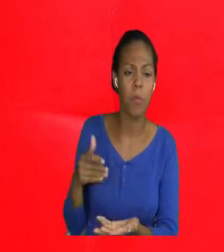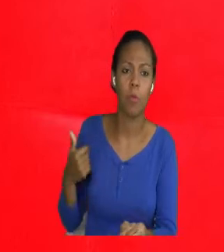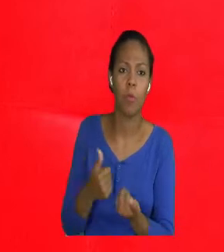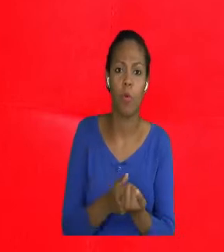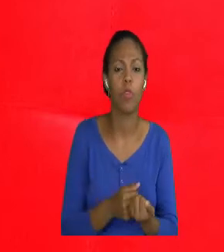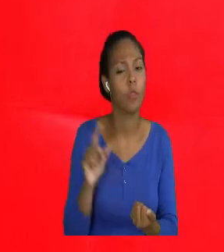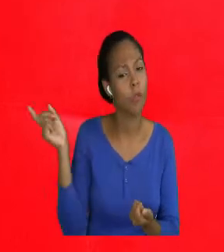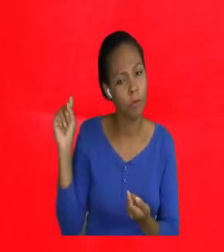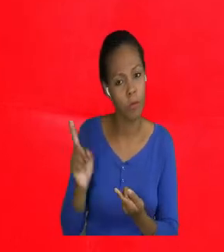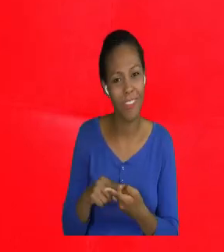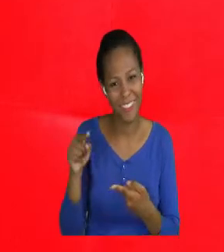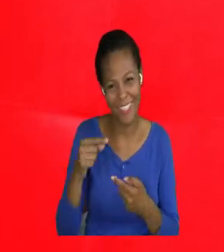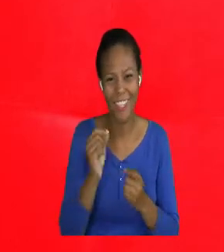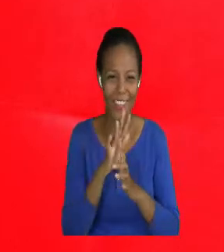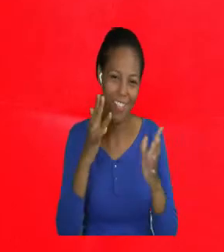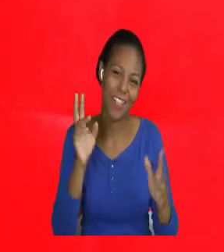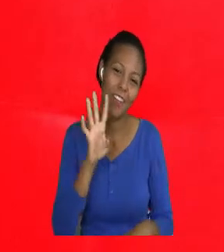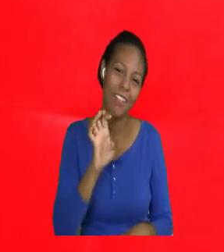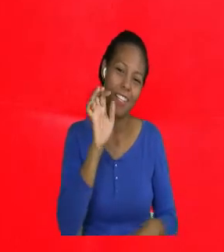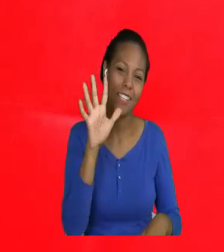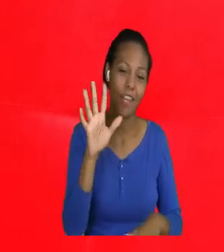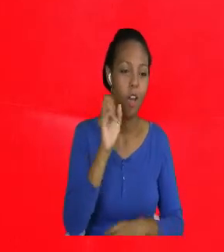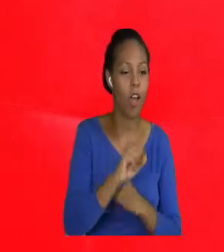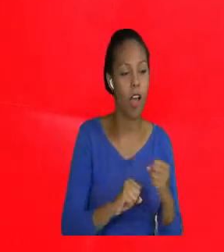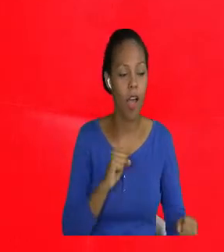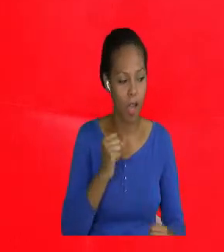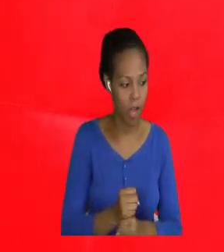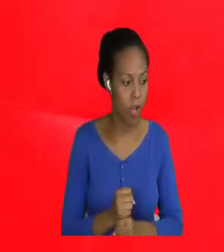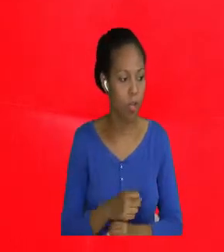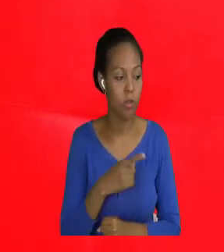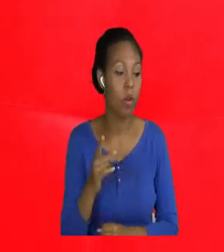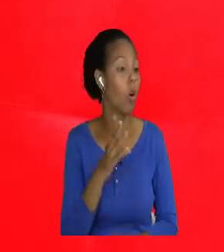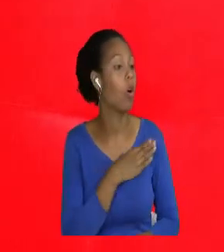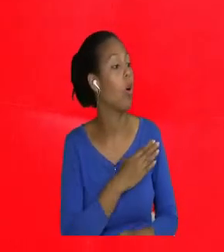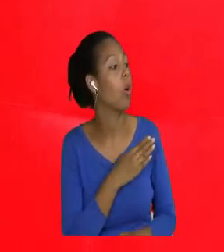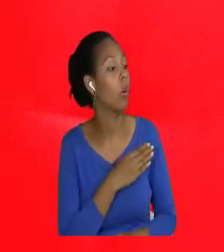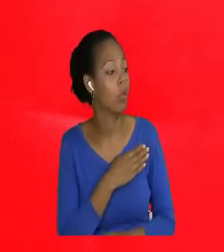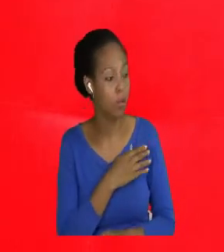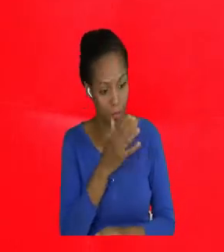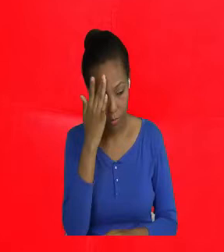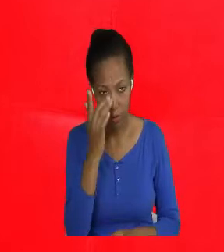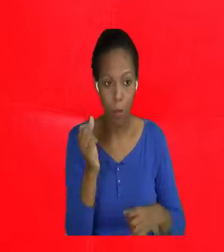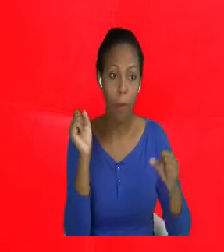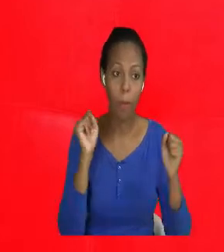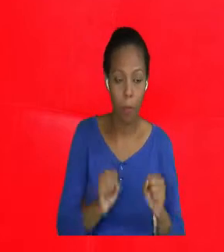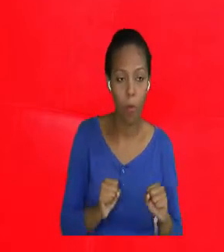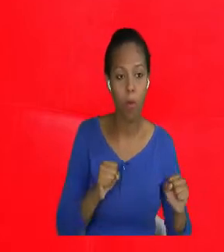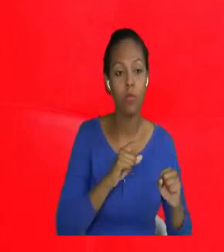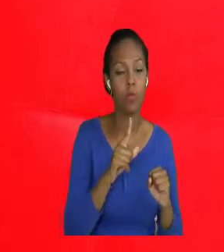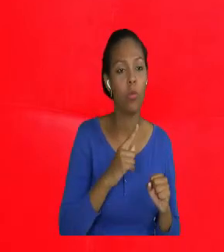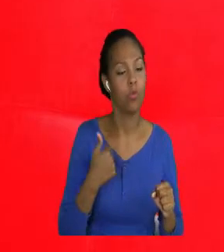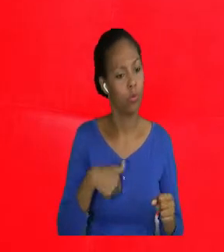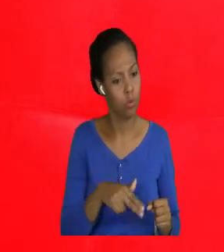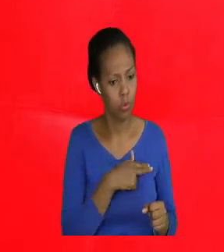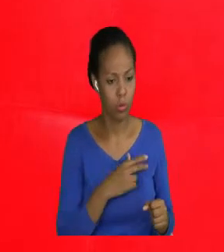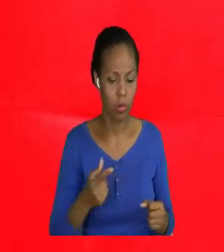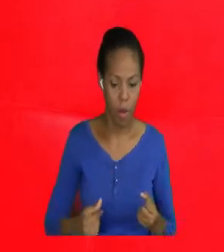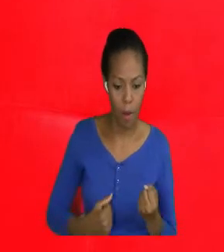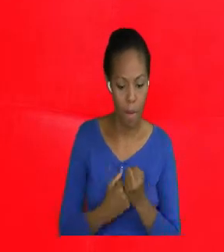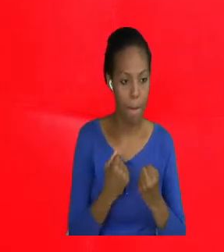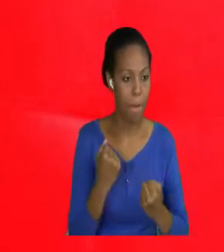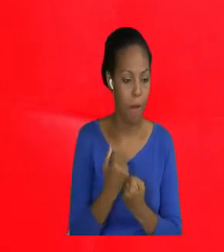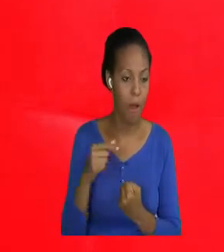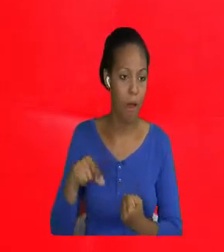95 años. Entonces ha sido algo muy gratificante saber que sí podemos apoyarnos nosotros como barranqueños, que